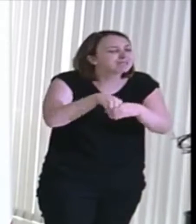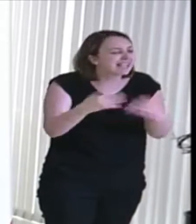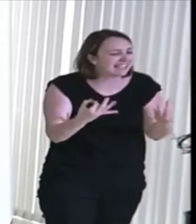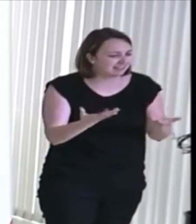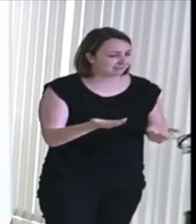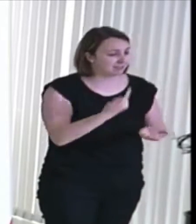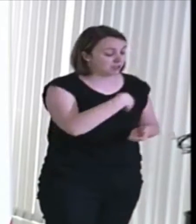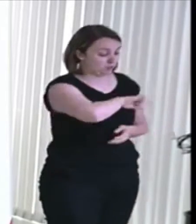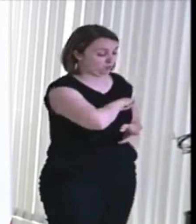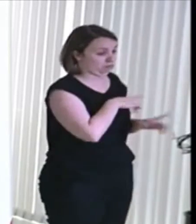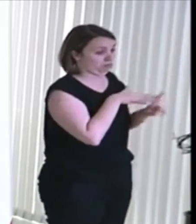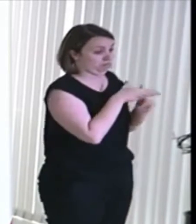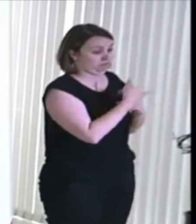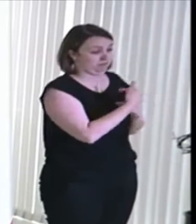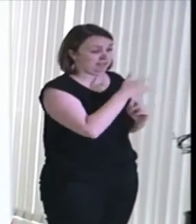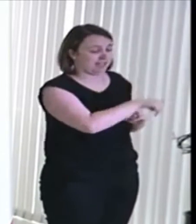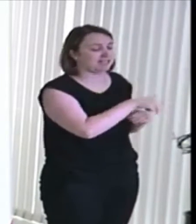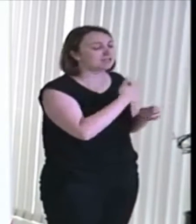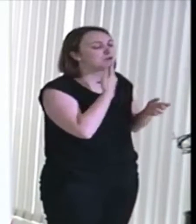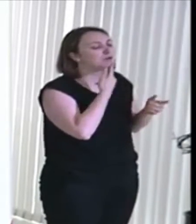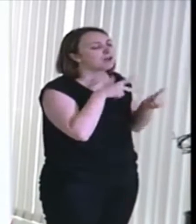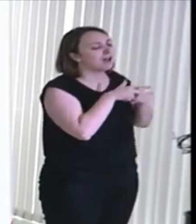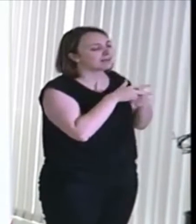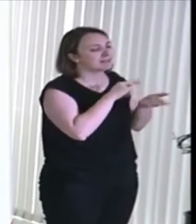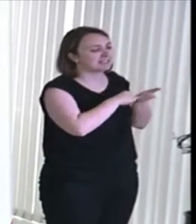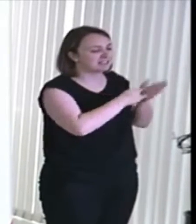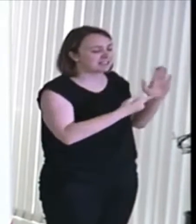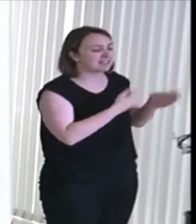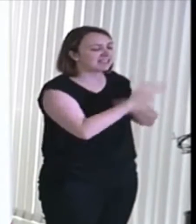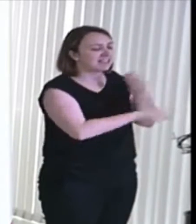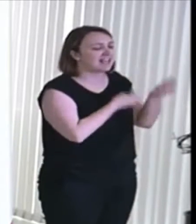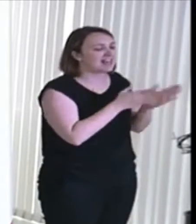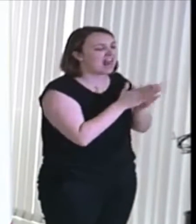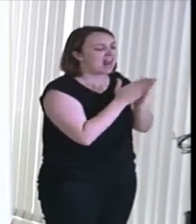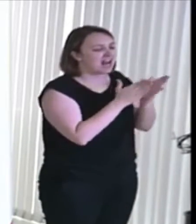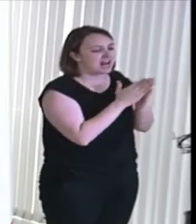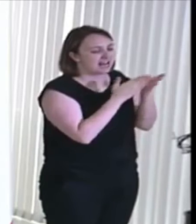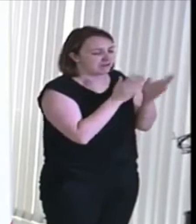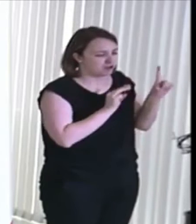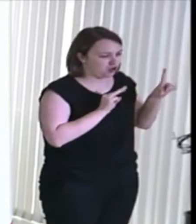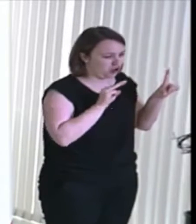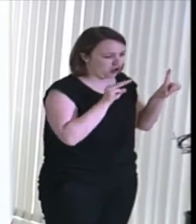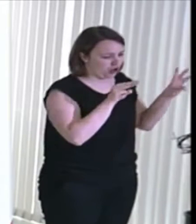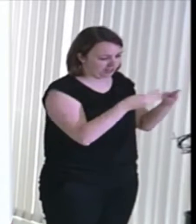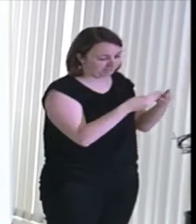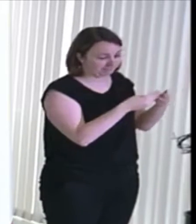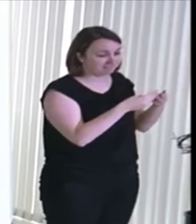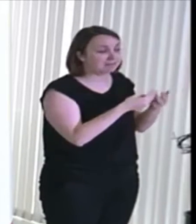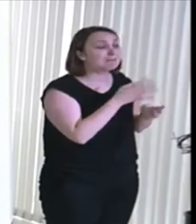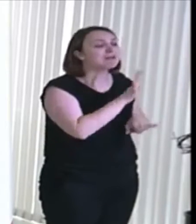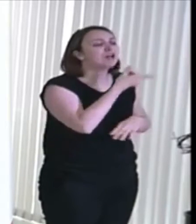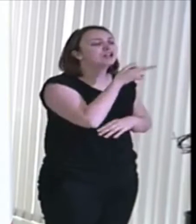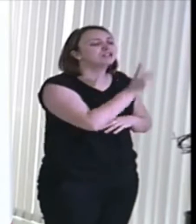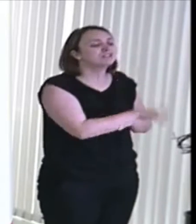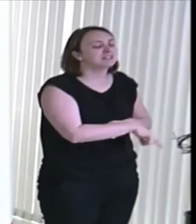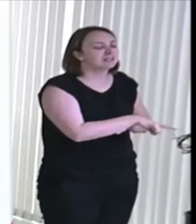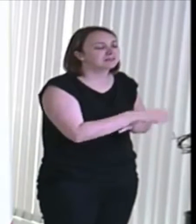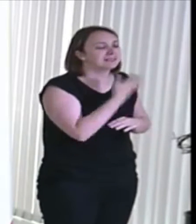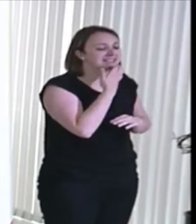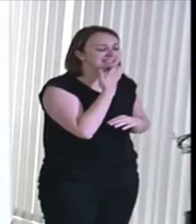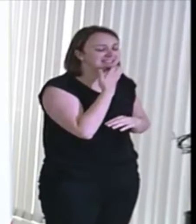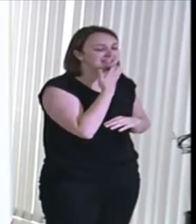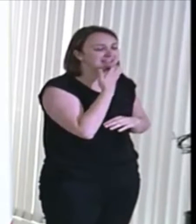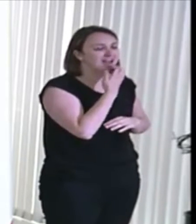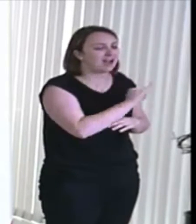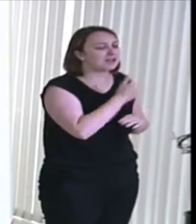caso hay una herramienta tecnológica que lo que te permite es hacer libros online. Pero también el hecho de que